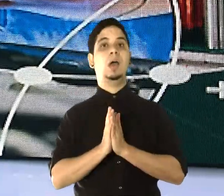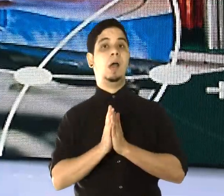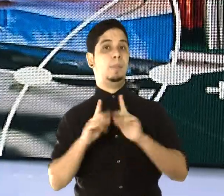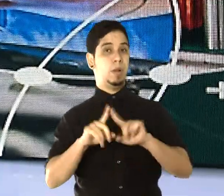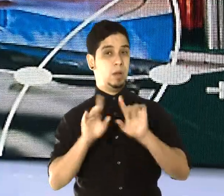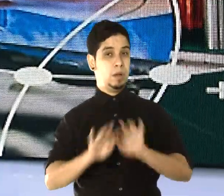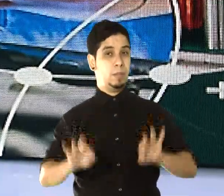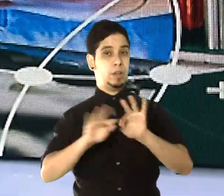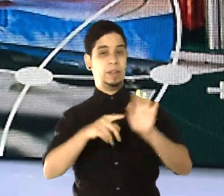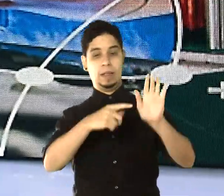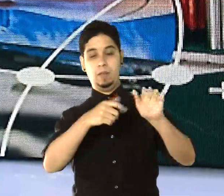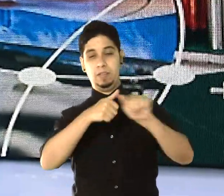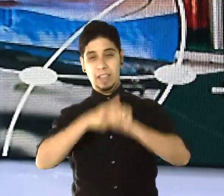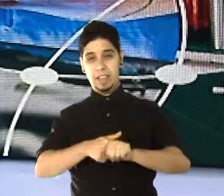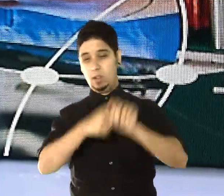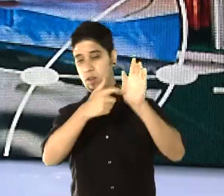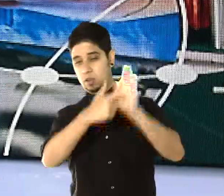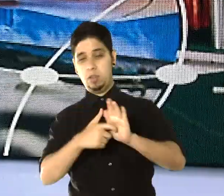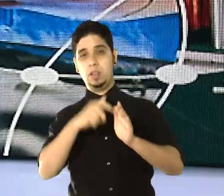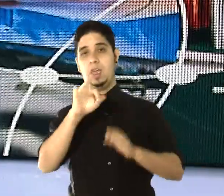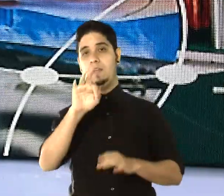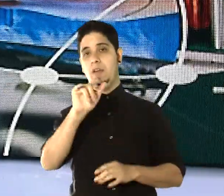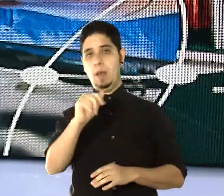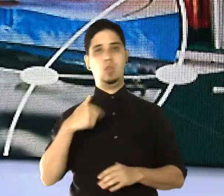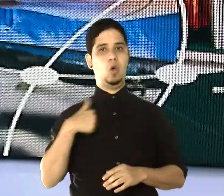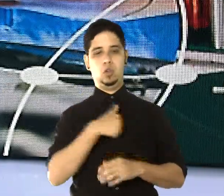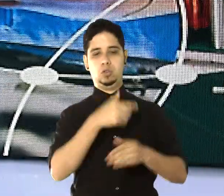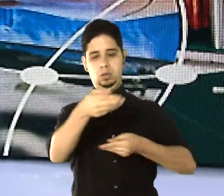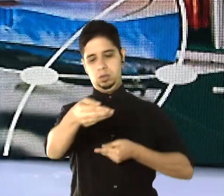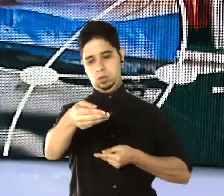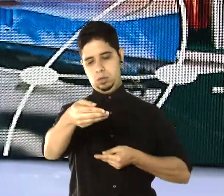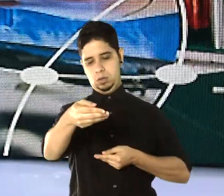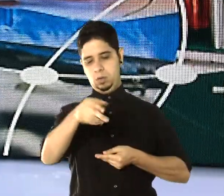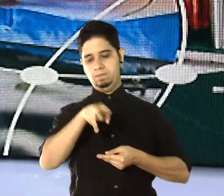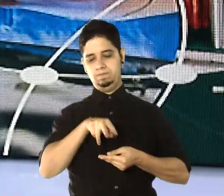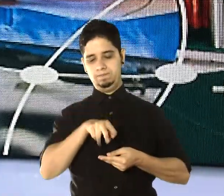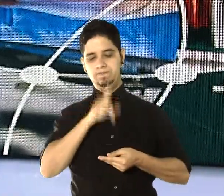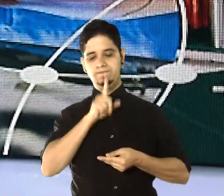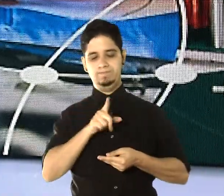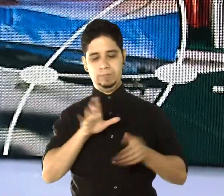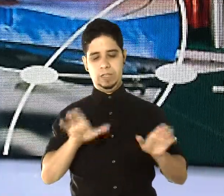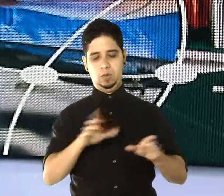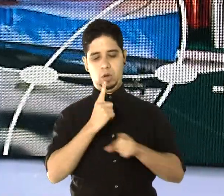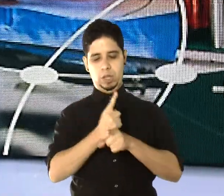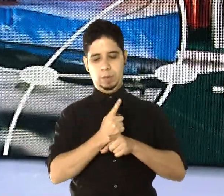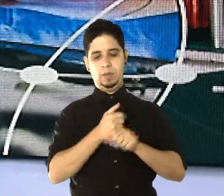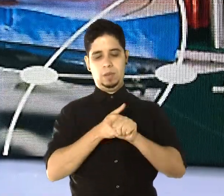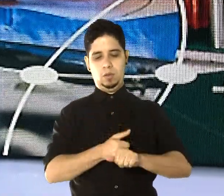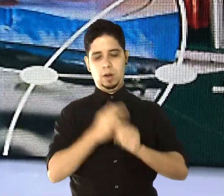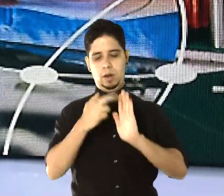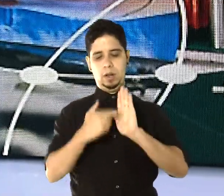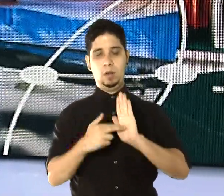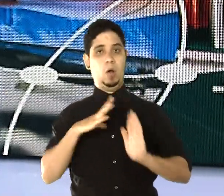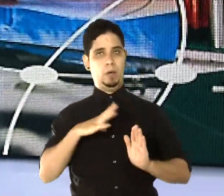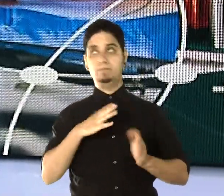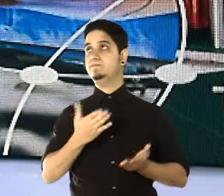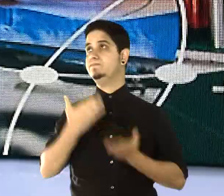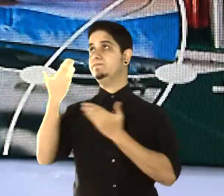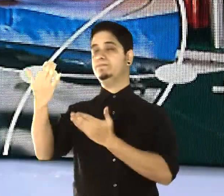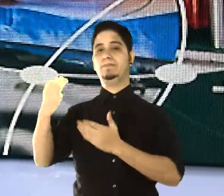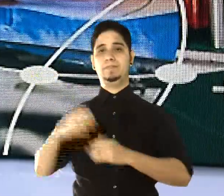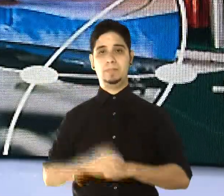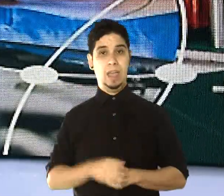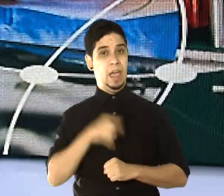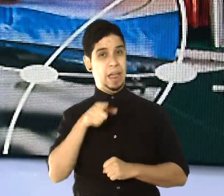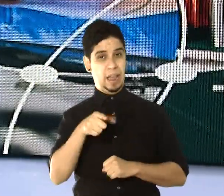todos los requisitos de FEMA. Esa es nuestra responsabilidad, asegurarnos que la construcción se hizo correctamente y en cumplimiento. Y eso ha sido un